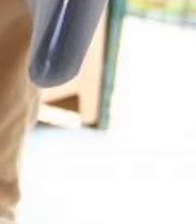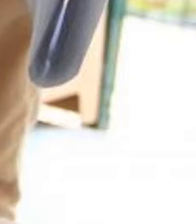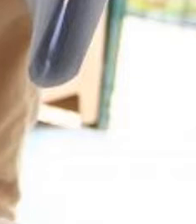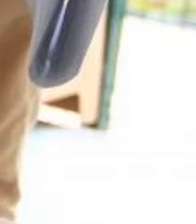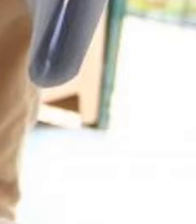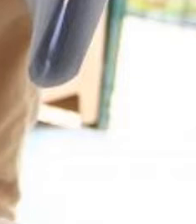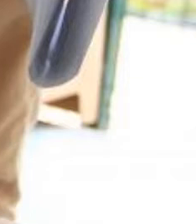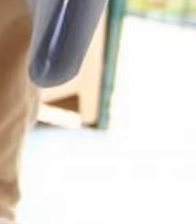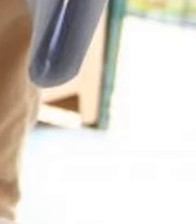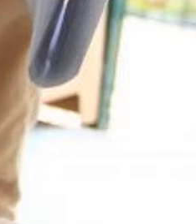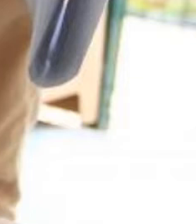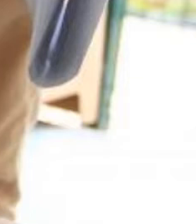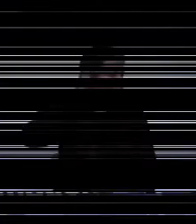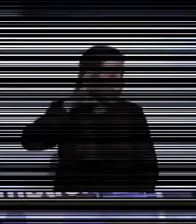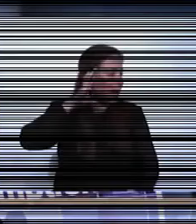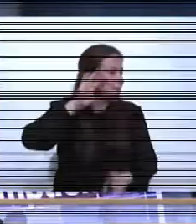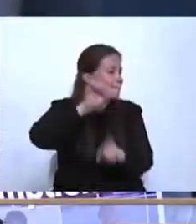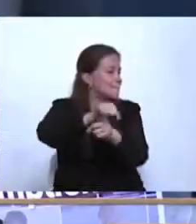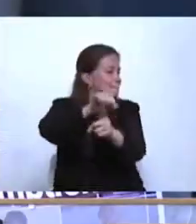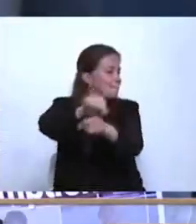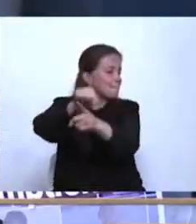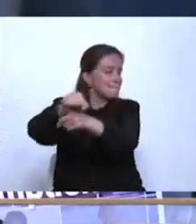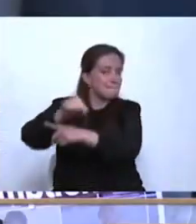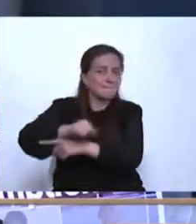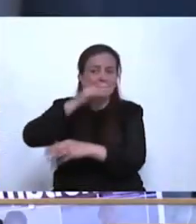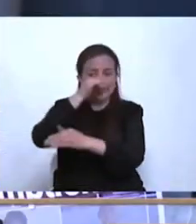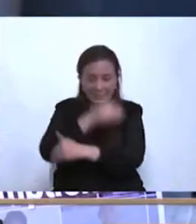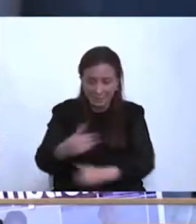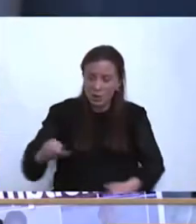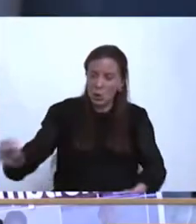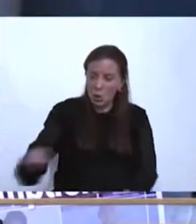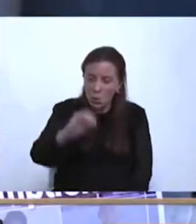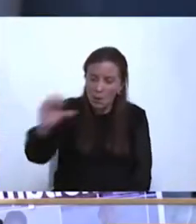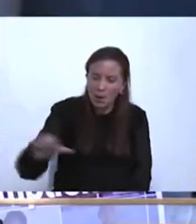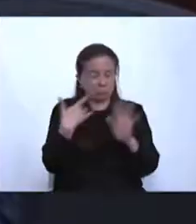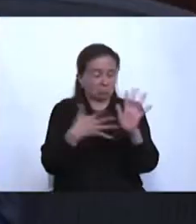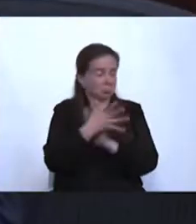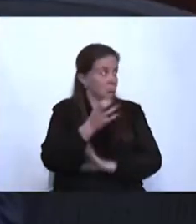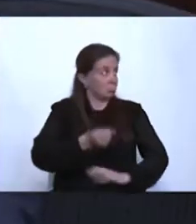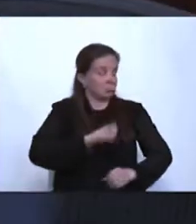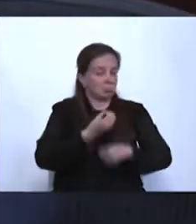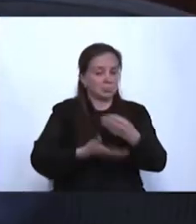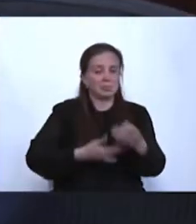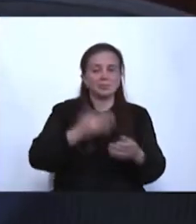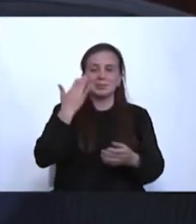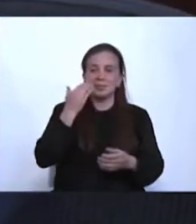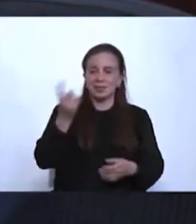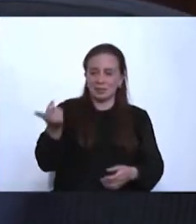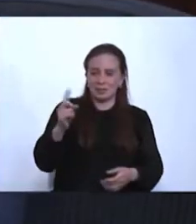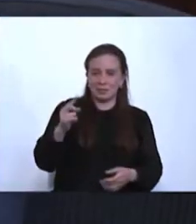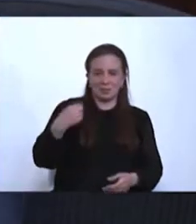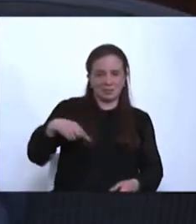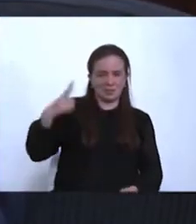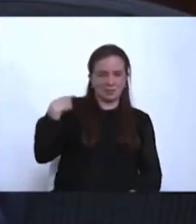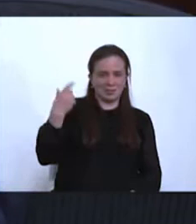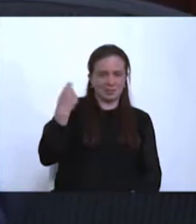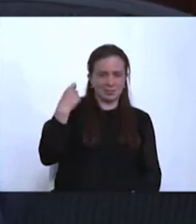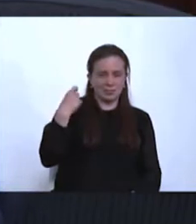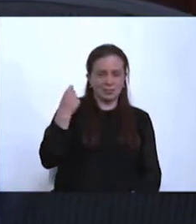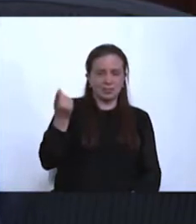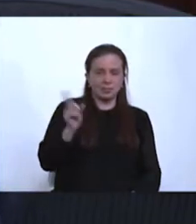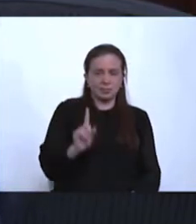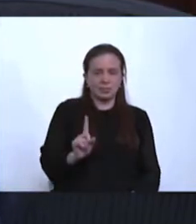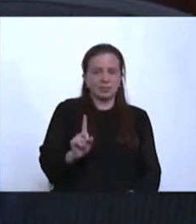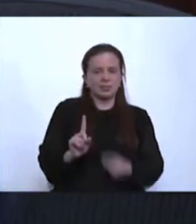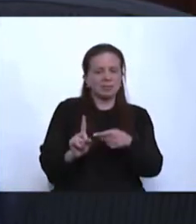agrupaciones políticas busquen acceder a la repartición de curules deben obtener al menos un 50% del cociente electoral el umbral electoral en el